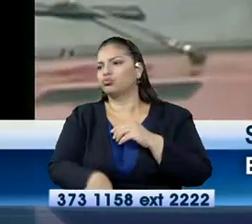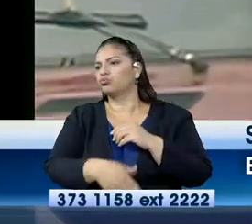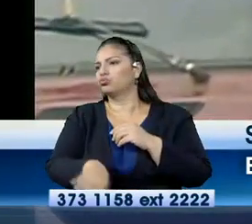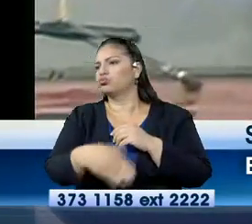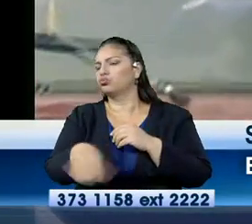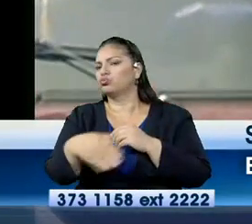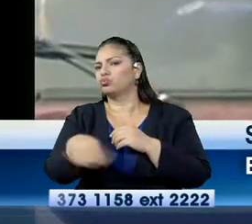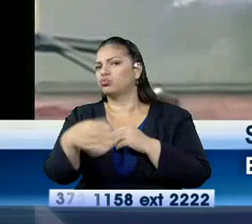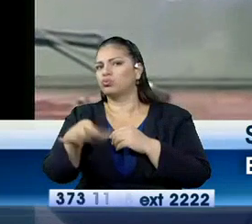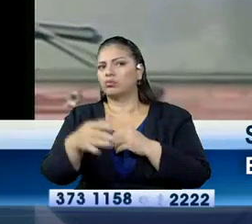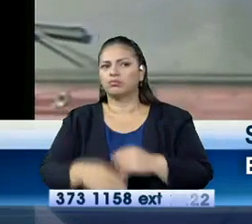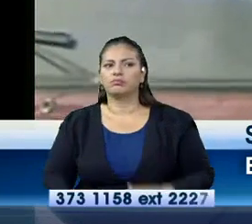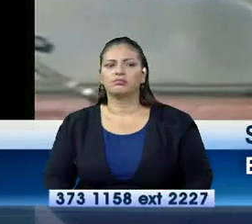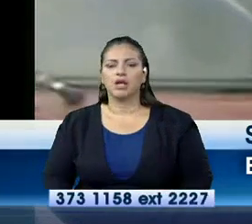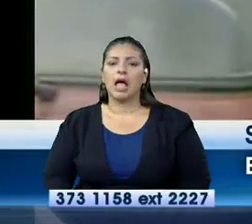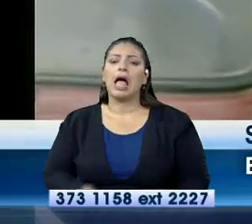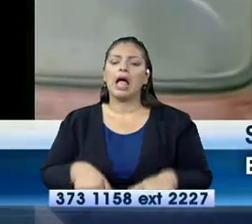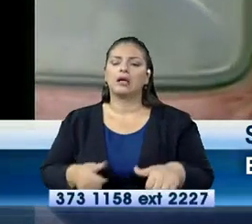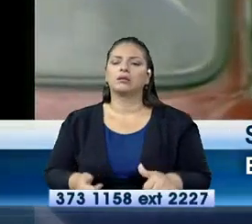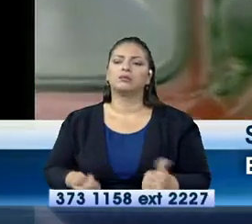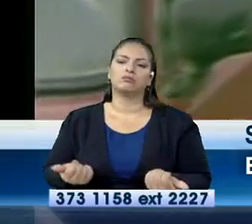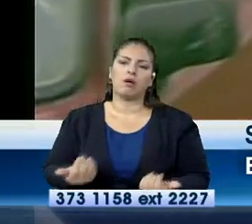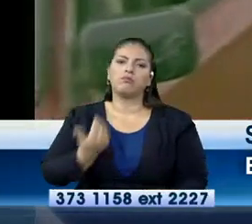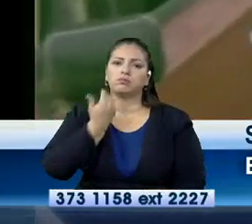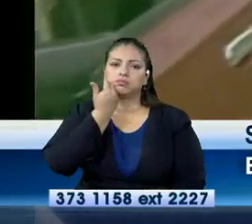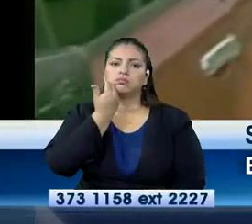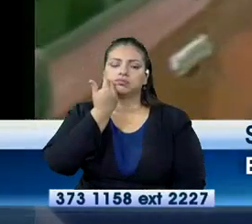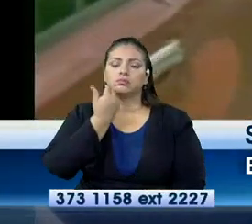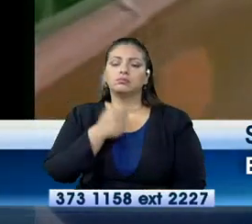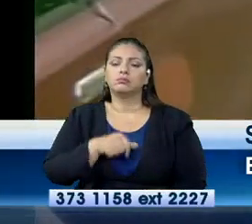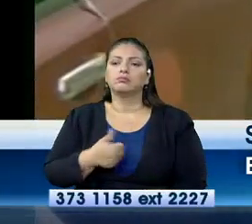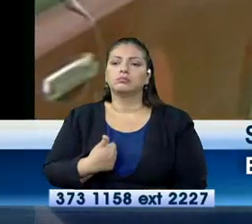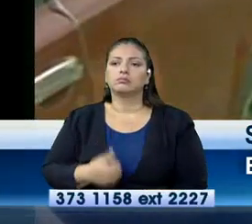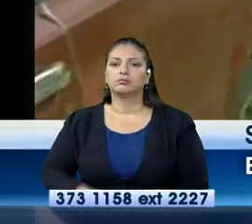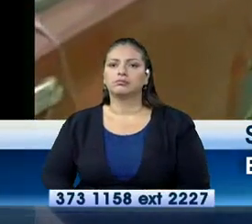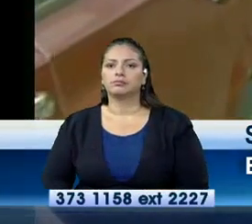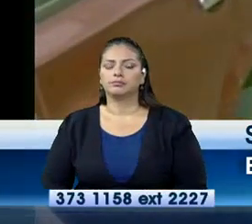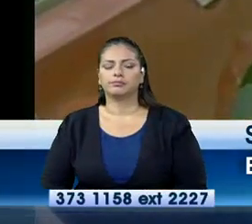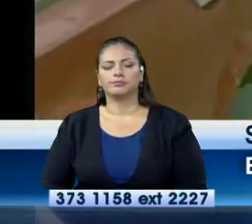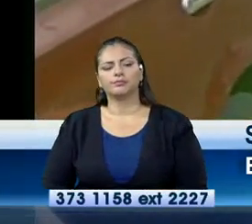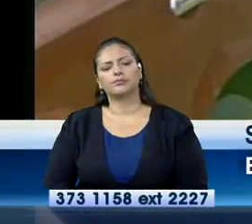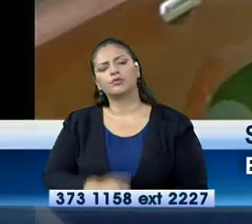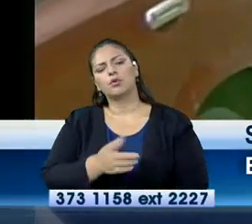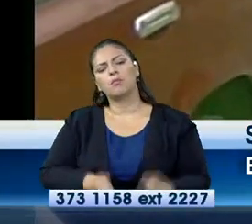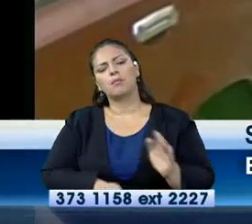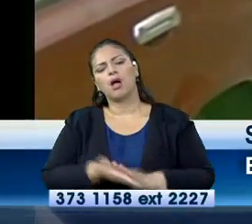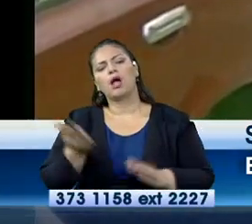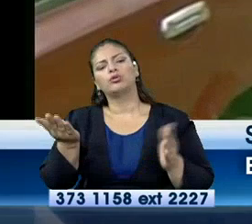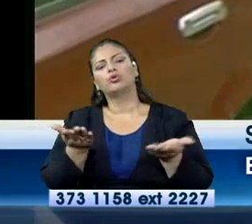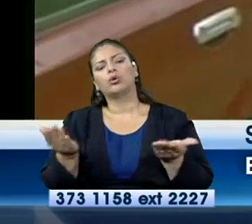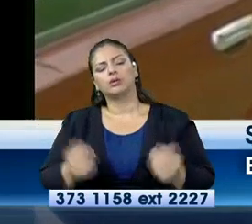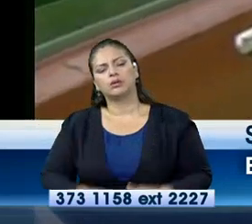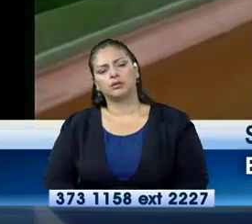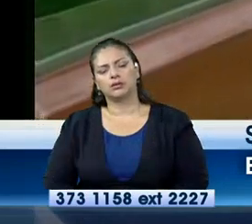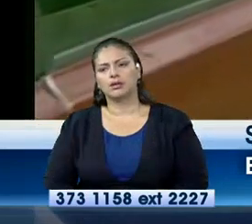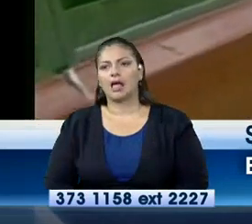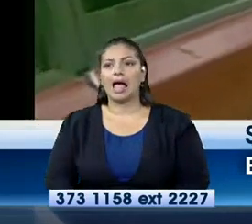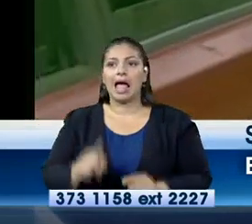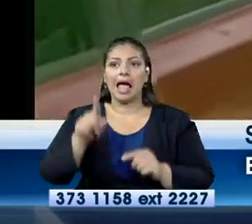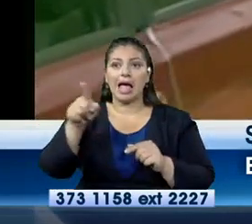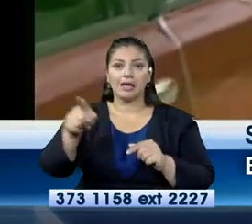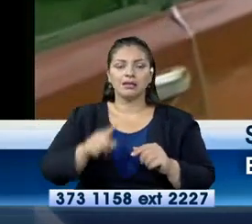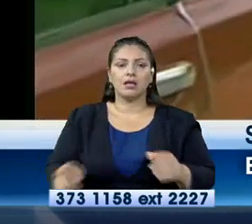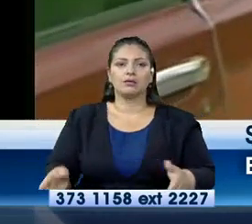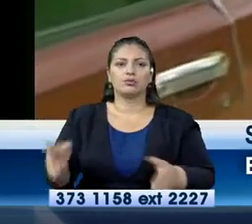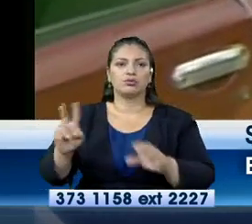los autos que están bien equipados, todo. ¿Hasta qué punto se dirige? Yo hasta más arriba, la Sociovivienda